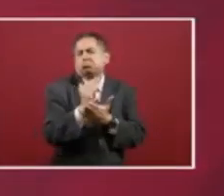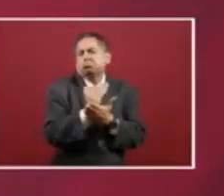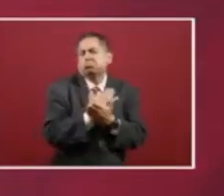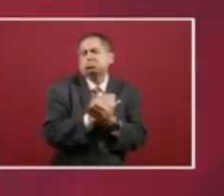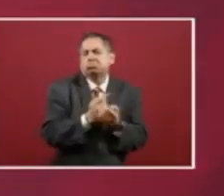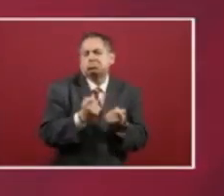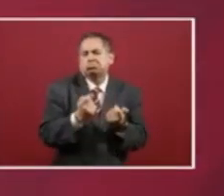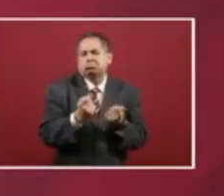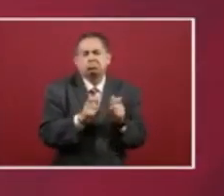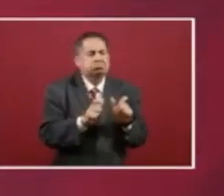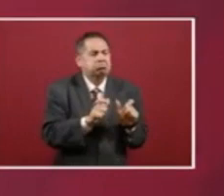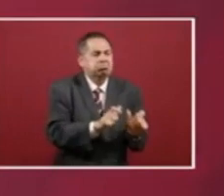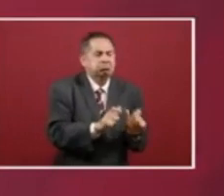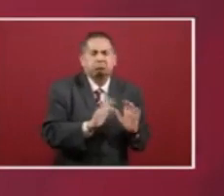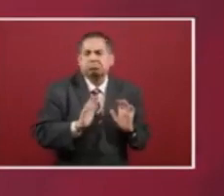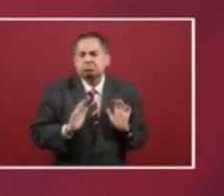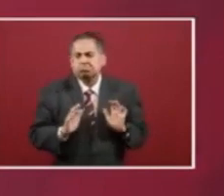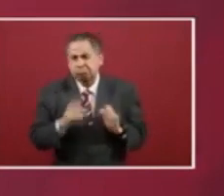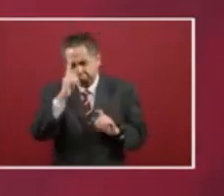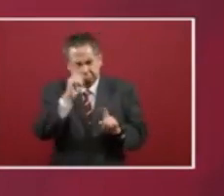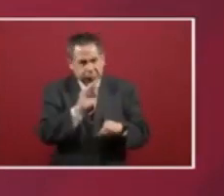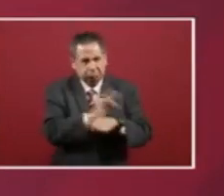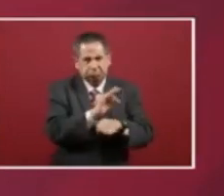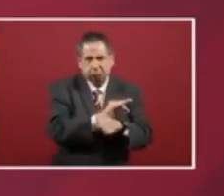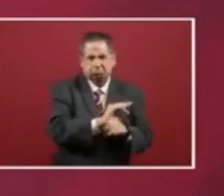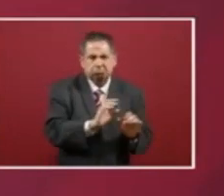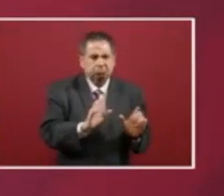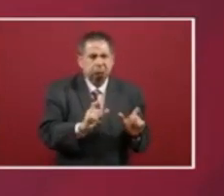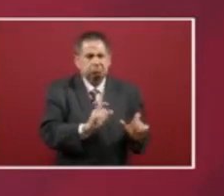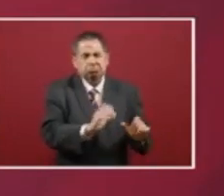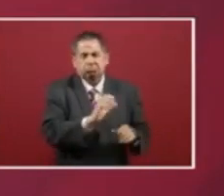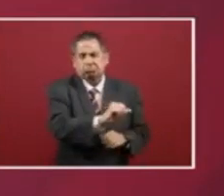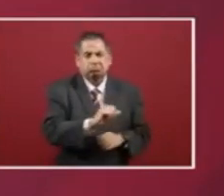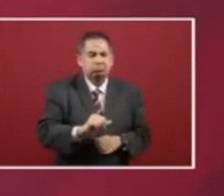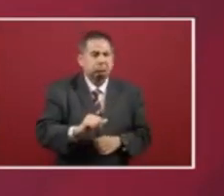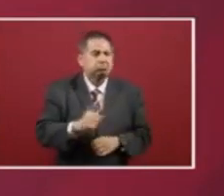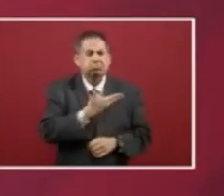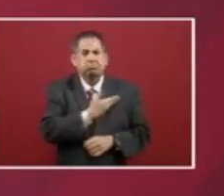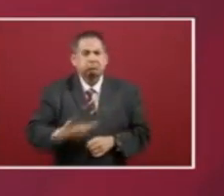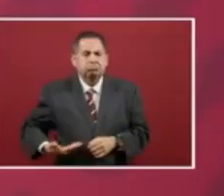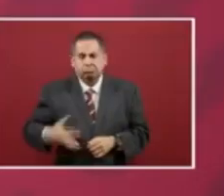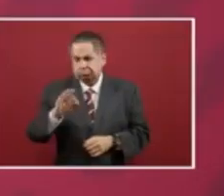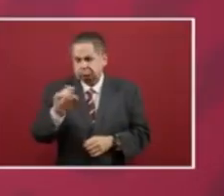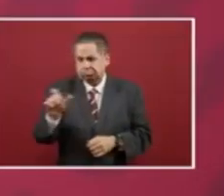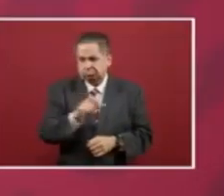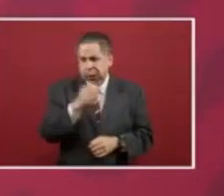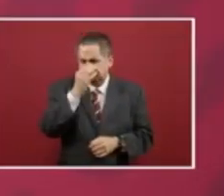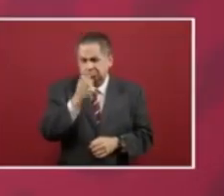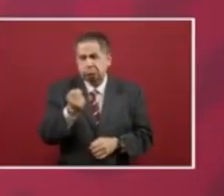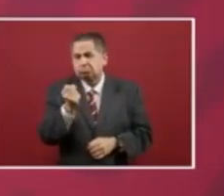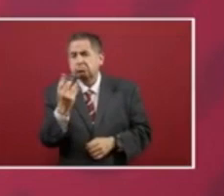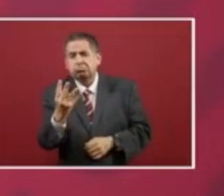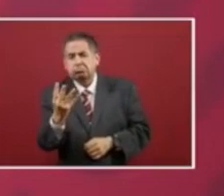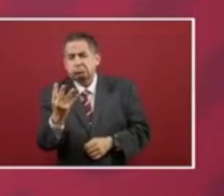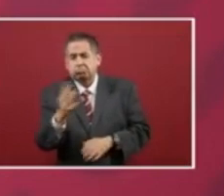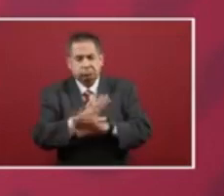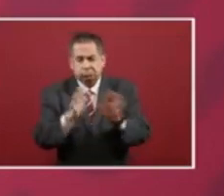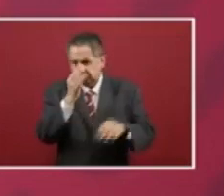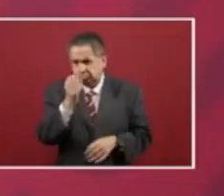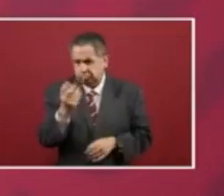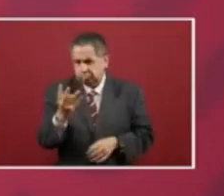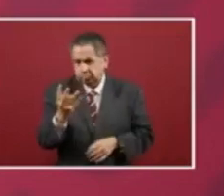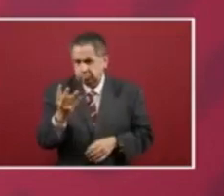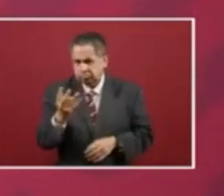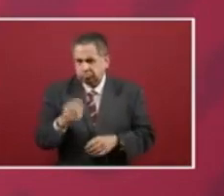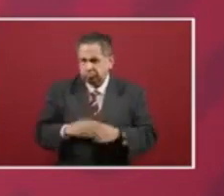para la protección del presidente Fox. Solo son 4. Elementos.